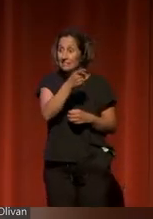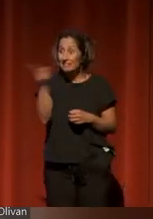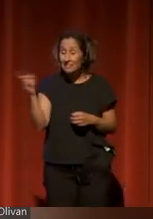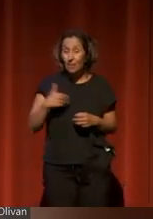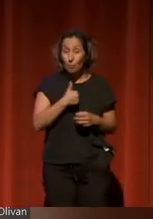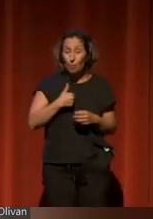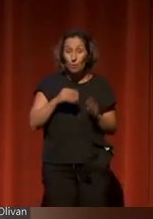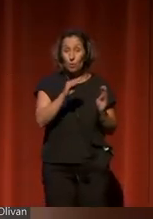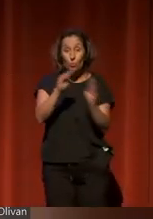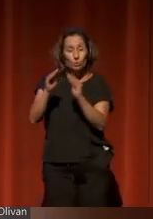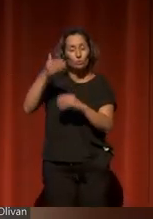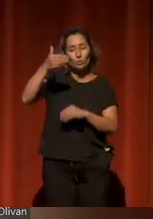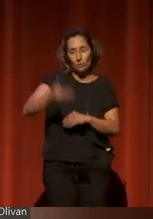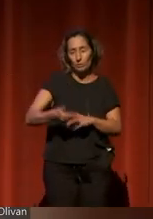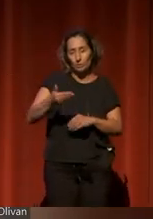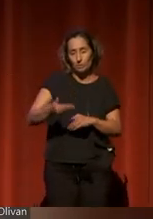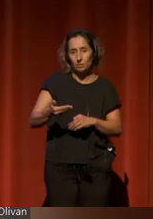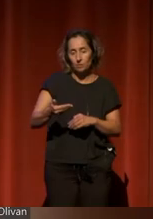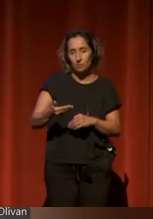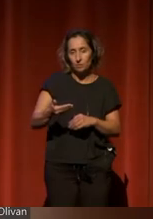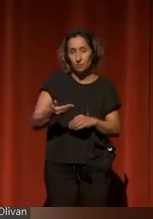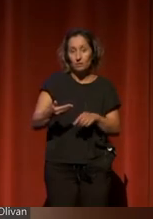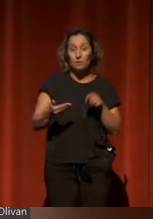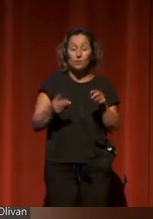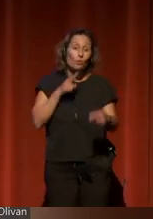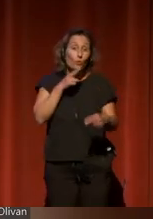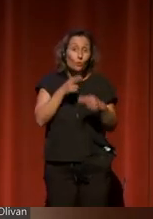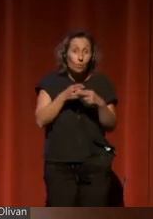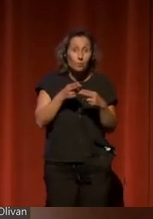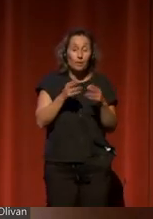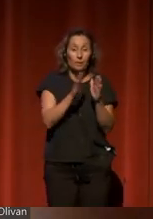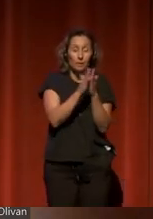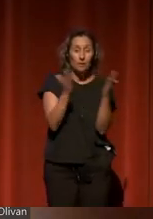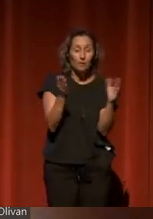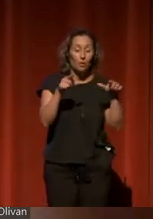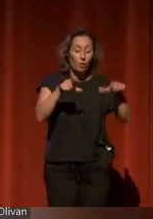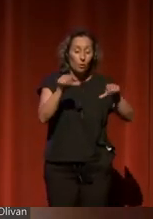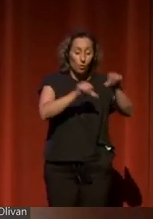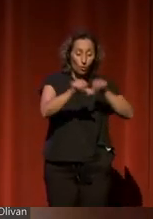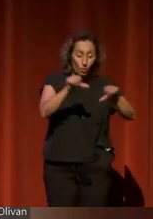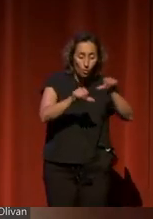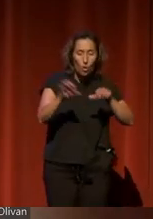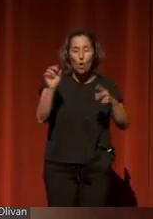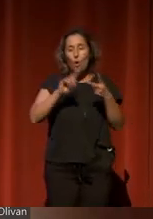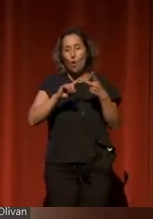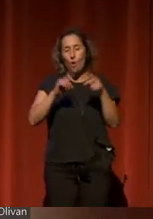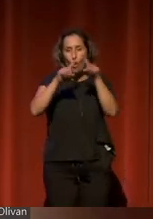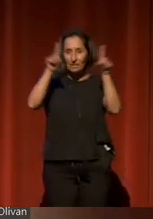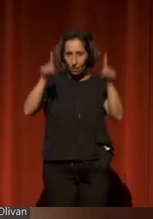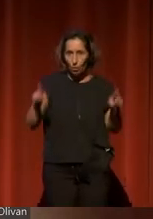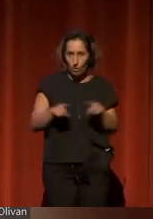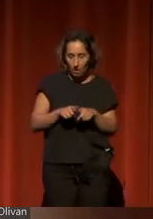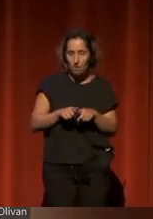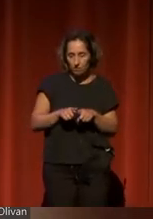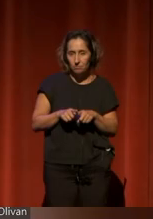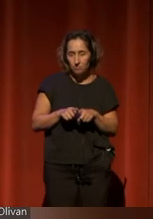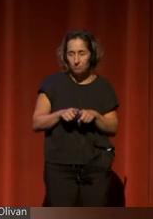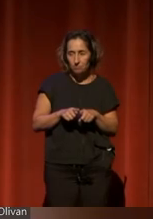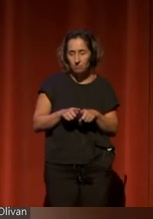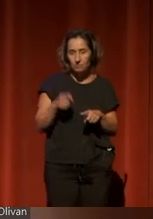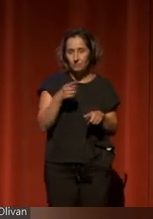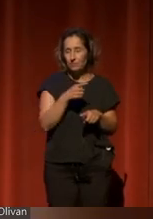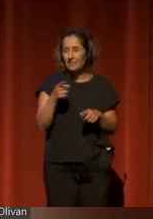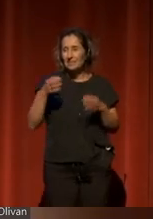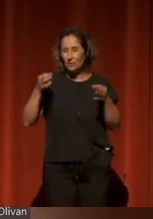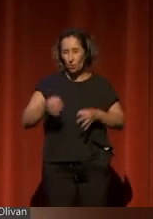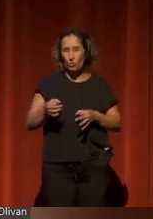papel fundamental y a eso le llamamos bibliotecas hexagonales o laboratorios bibliotecarios no y a mí me entusiasma porque estoy seguro que tenemos